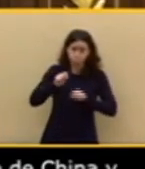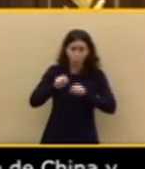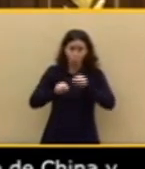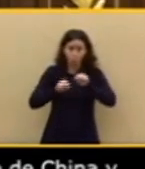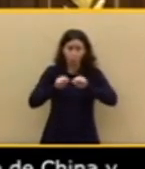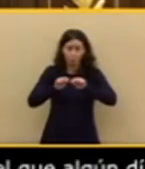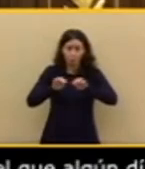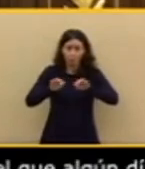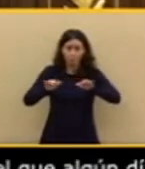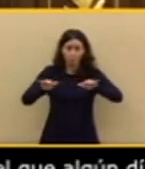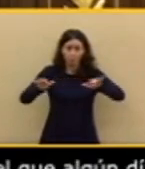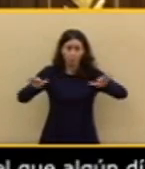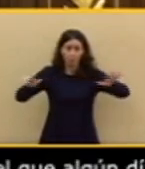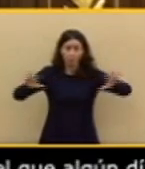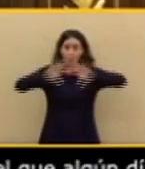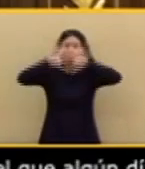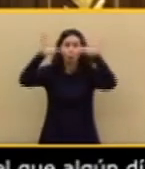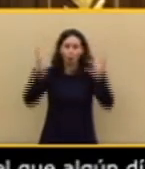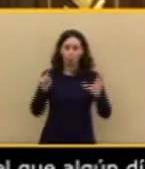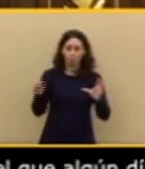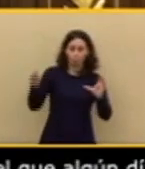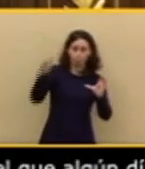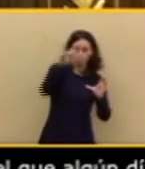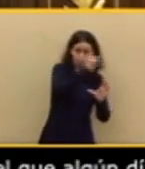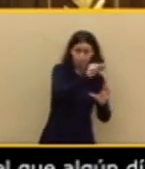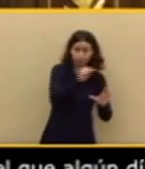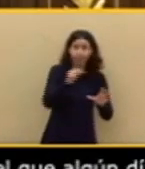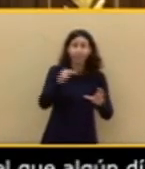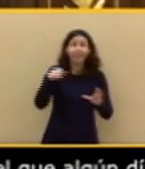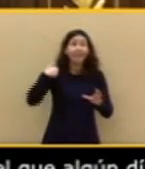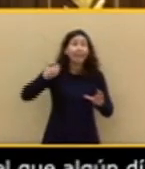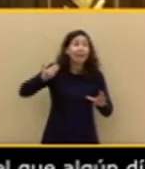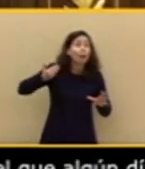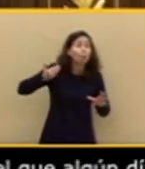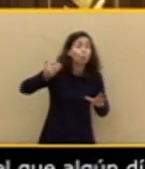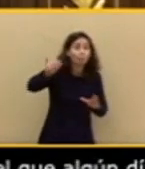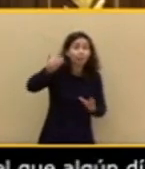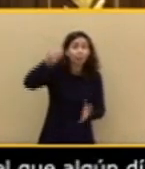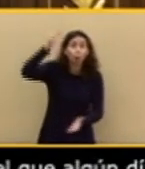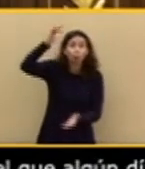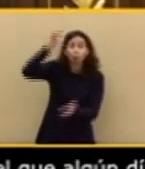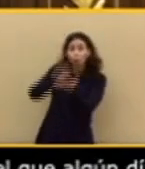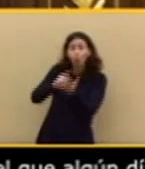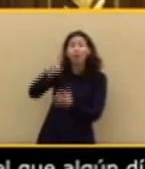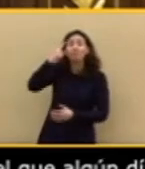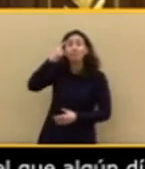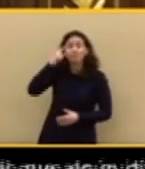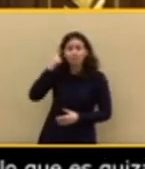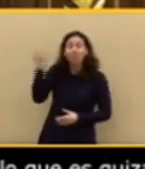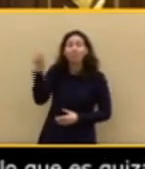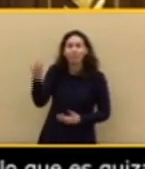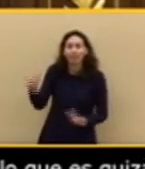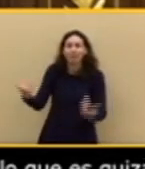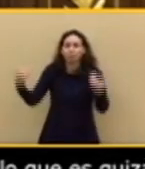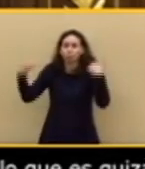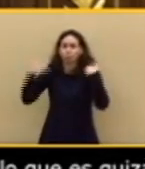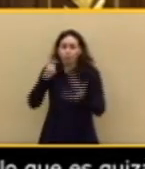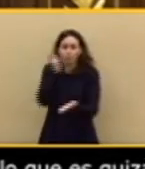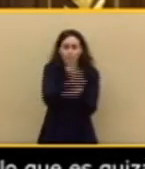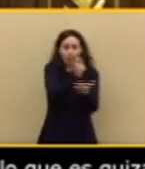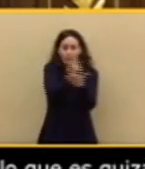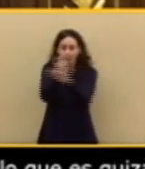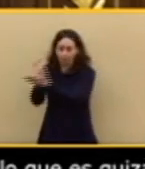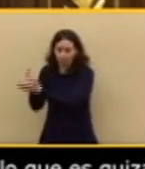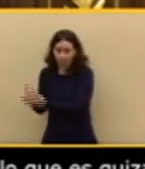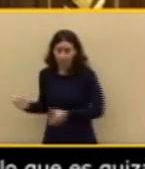porque prácticamente no tiene atribuciones, no tiene nada, es una cáscara vacía, era regular que muchísimos chavales de este país que están